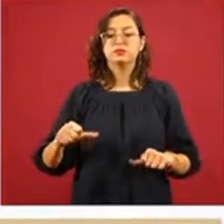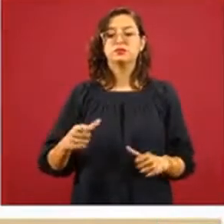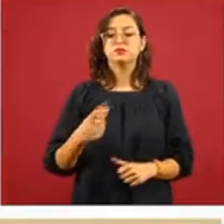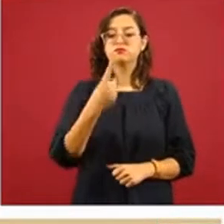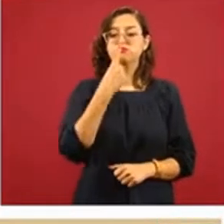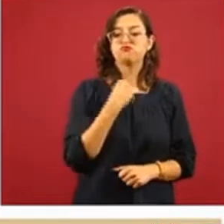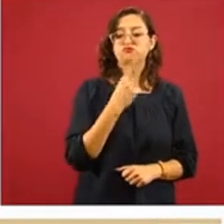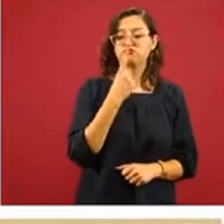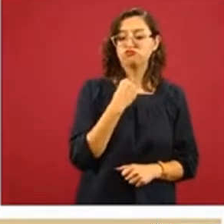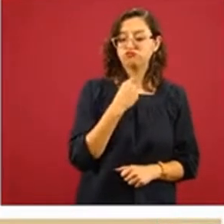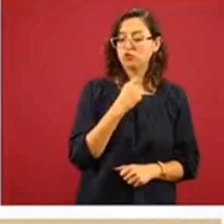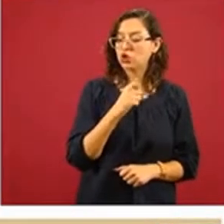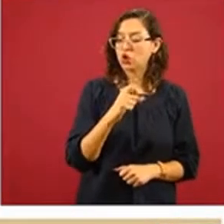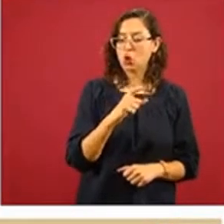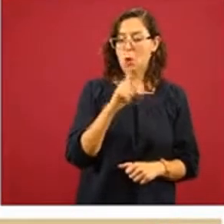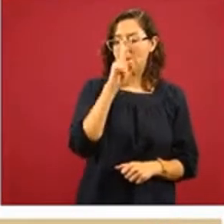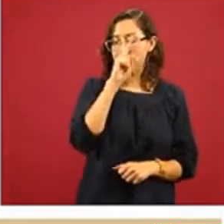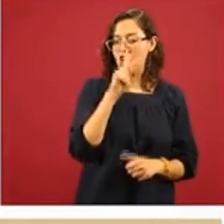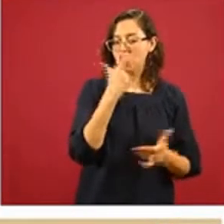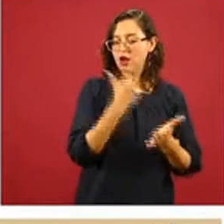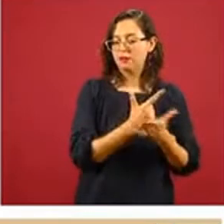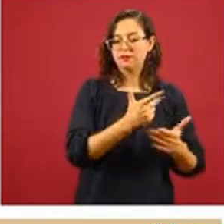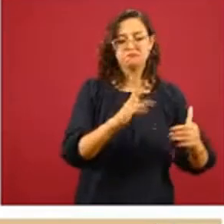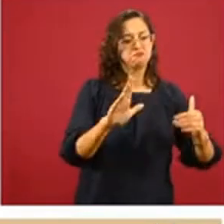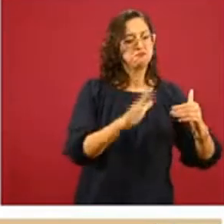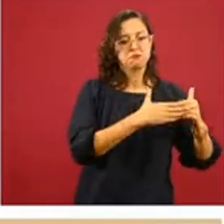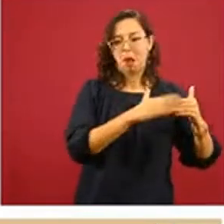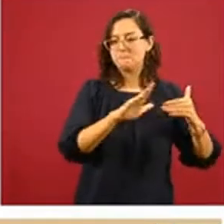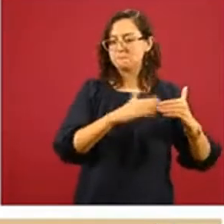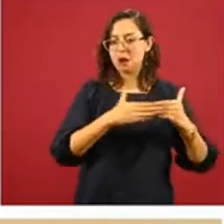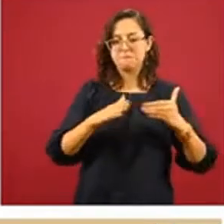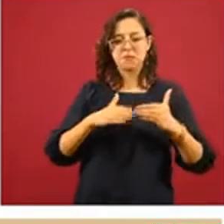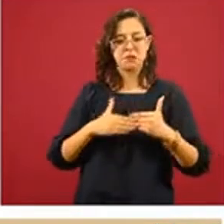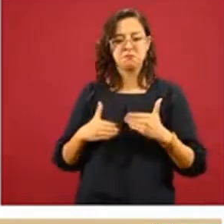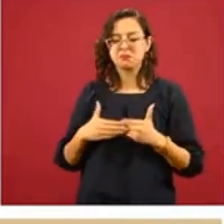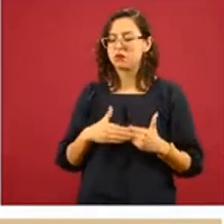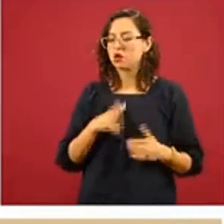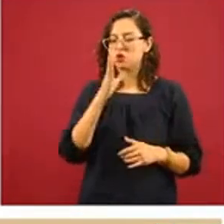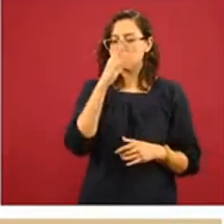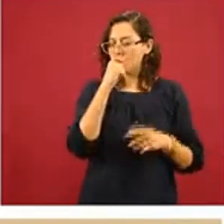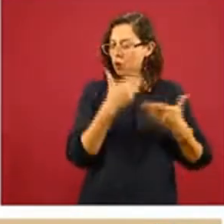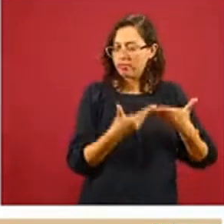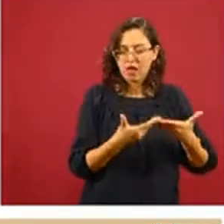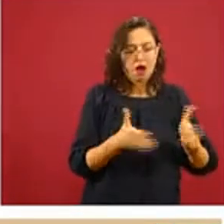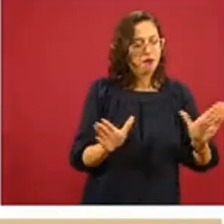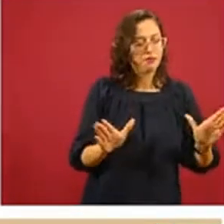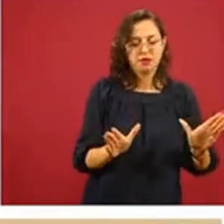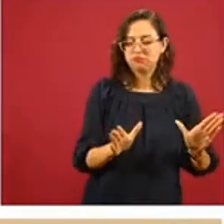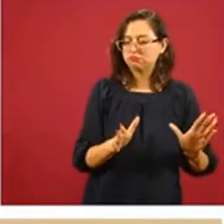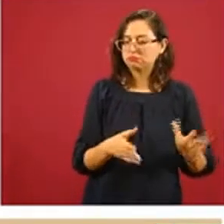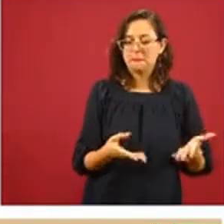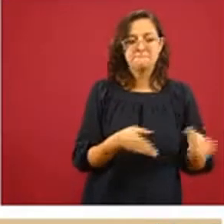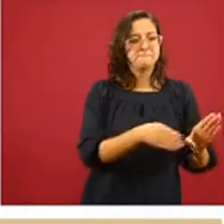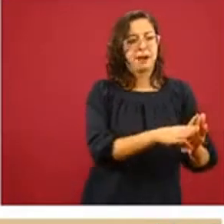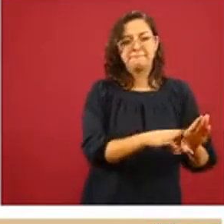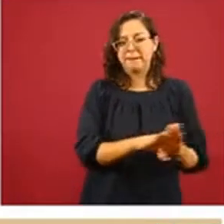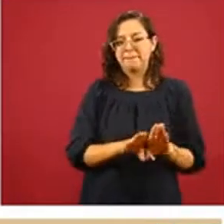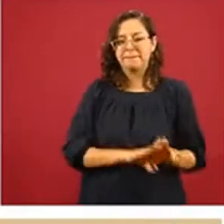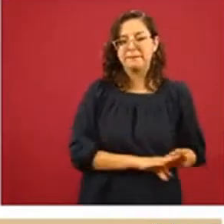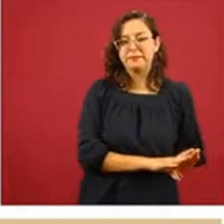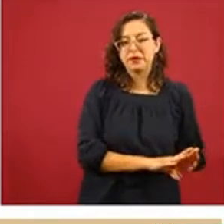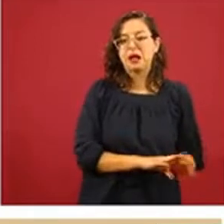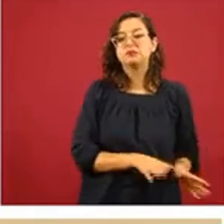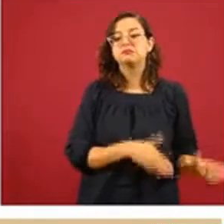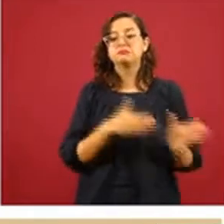nivel de riesgo máximo, es decir, el rojo, están cerradas, deben de mantenerse cerradas, no deben de operar. Pero